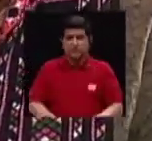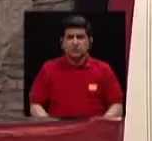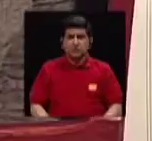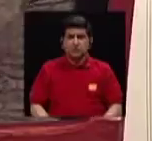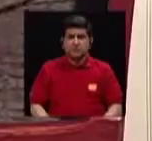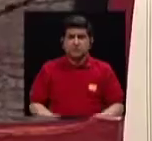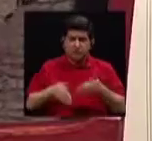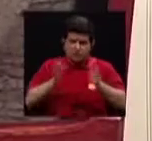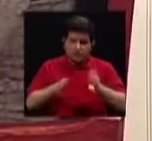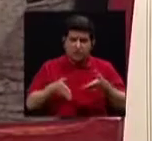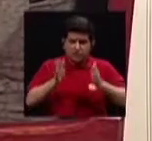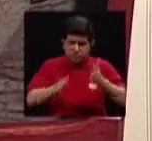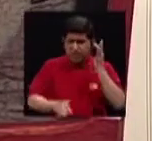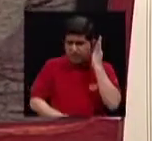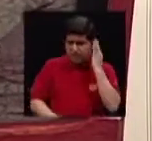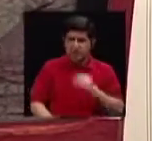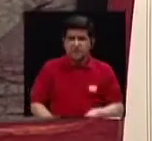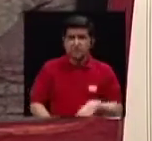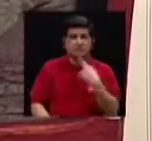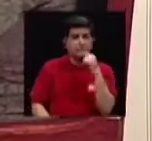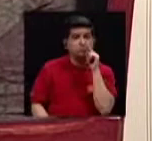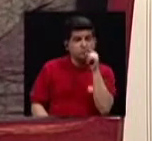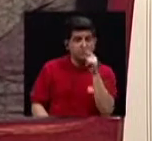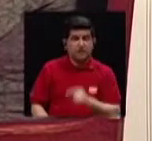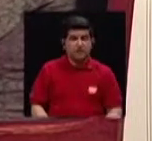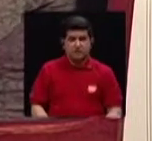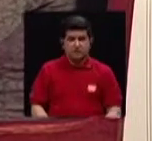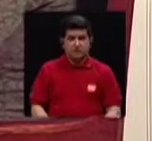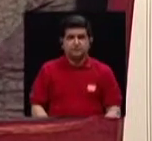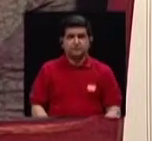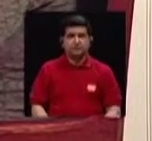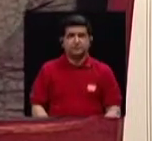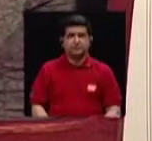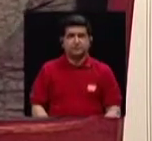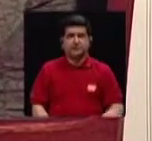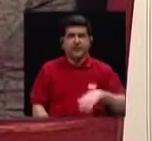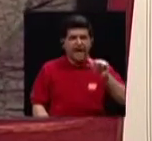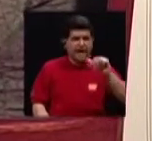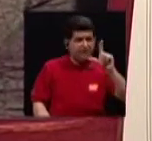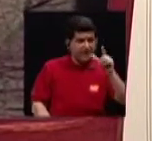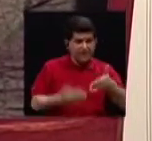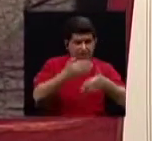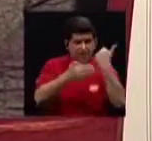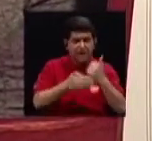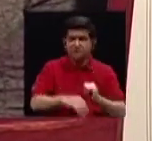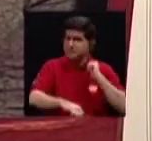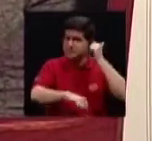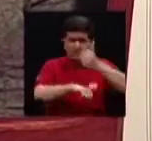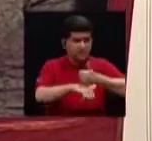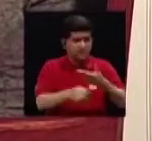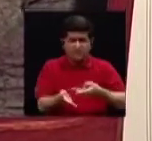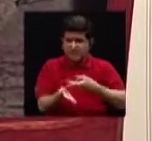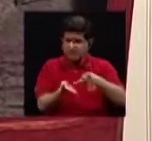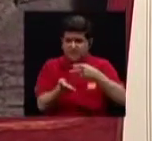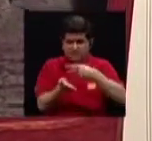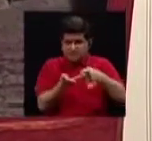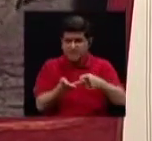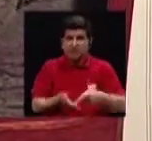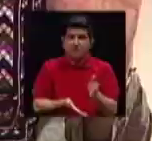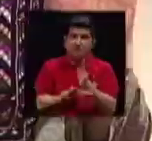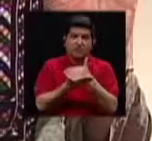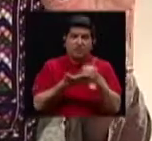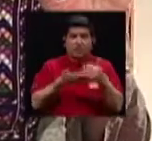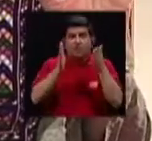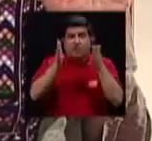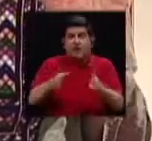hijas. Como usted bien decía, doña León, cuando no se fija la pensión, alguien tiene que asumir, y es claro que